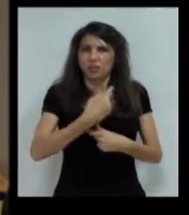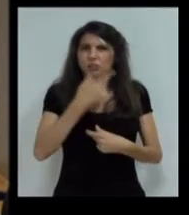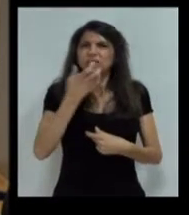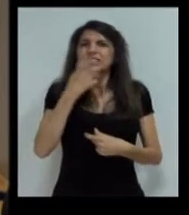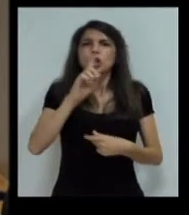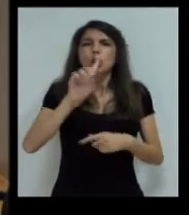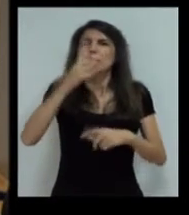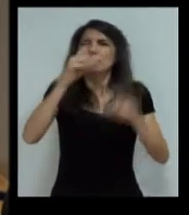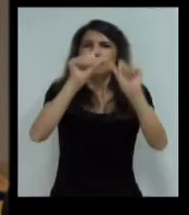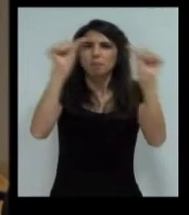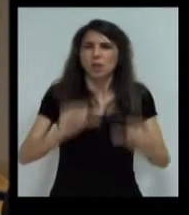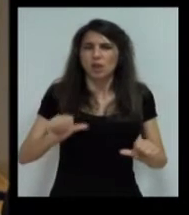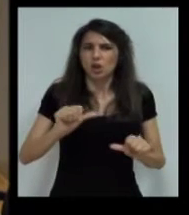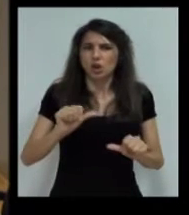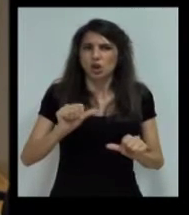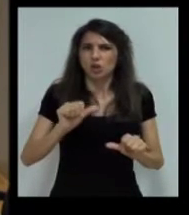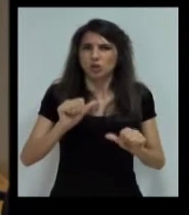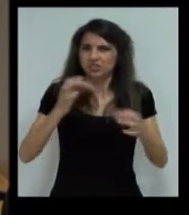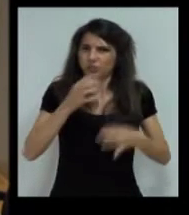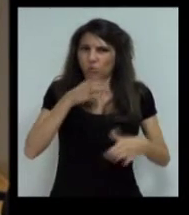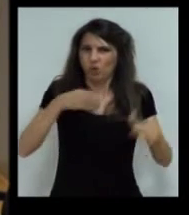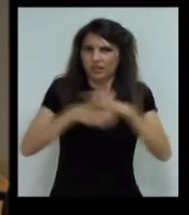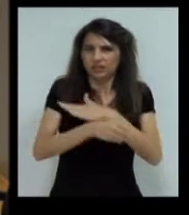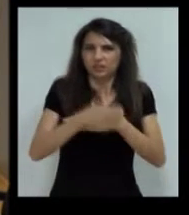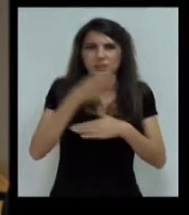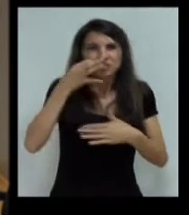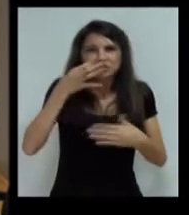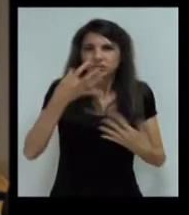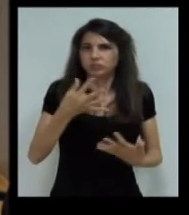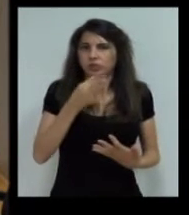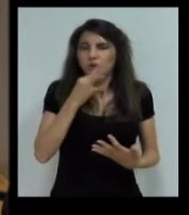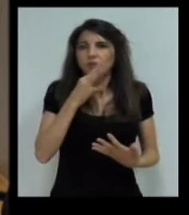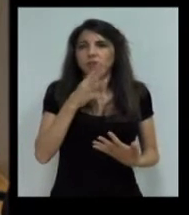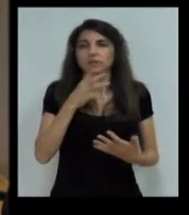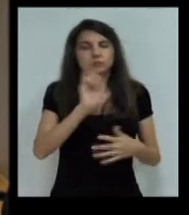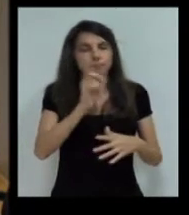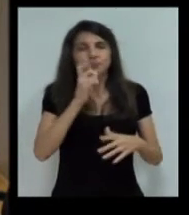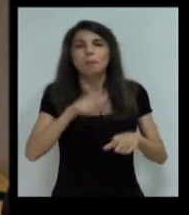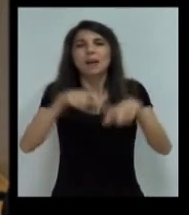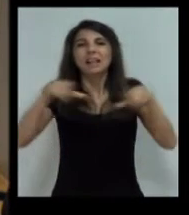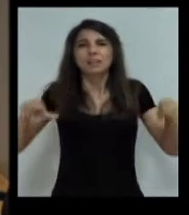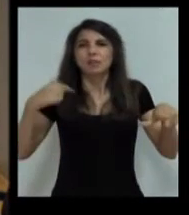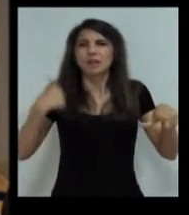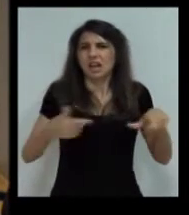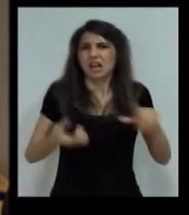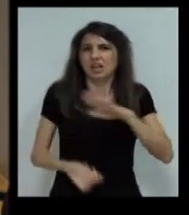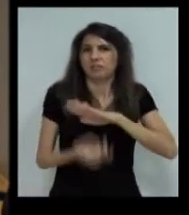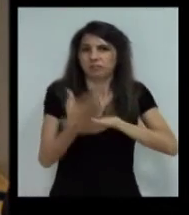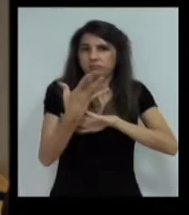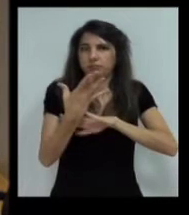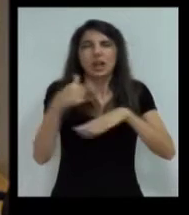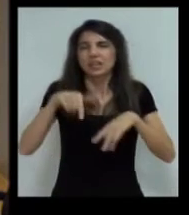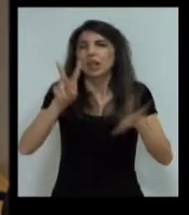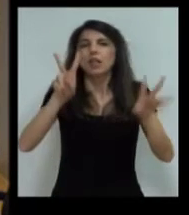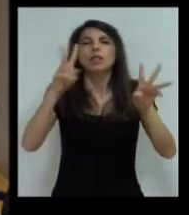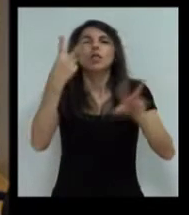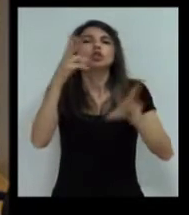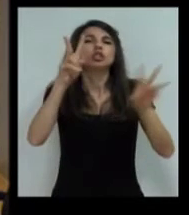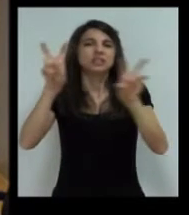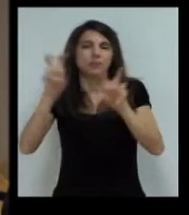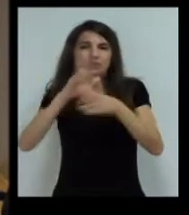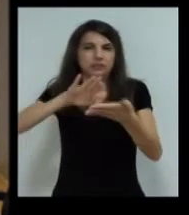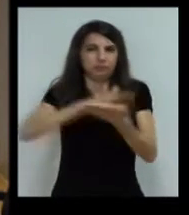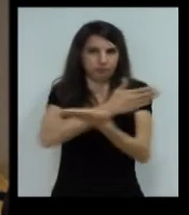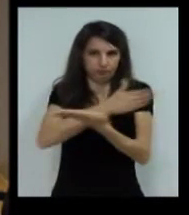adaptable, ¿no? No tan necesariamente, las plataformas ya estaban lanzadas. Vamos a ver, aquí hay dos temas que hay que disociar. Es